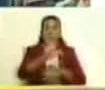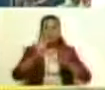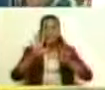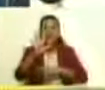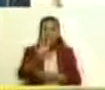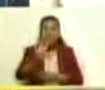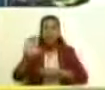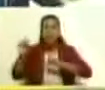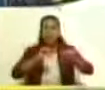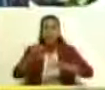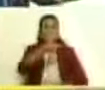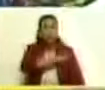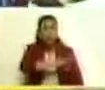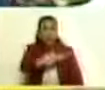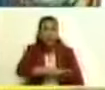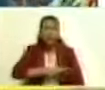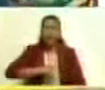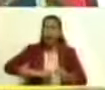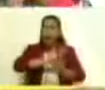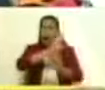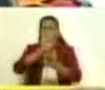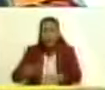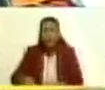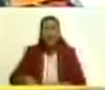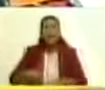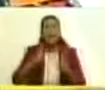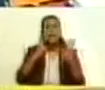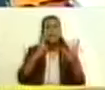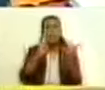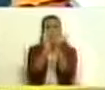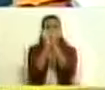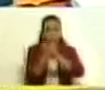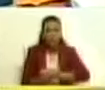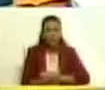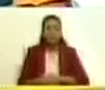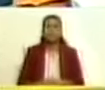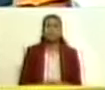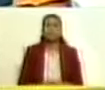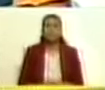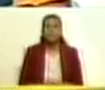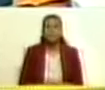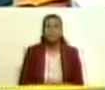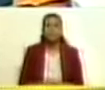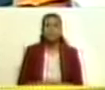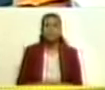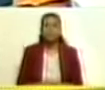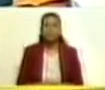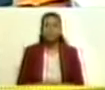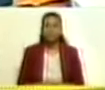movimientos sociales para respaldar la 7T a nivel nacional.